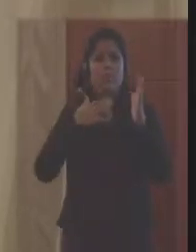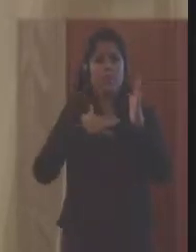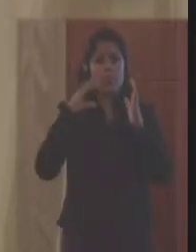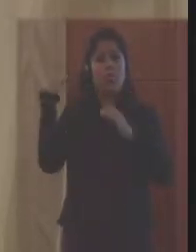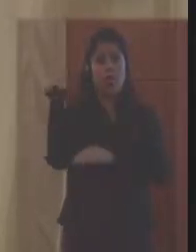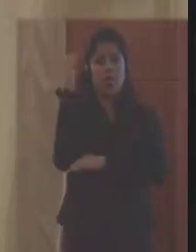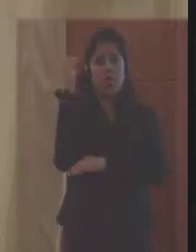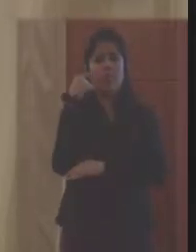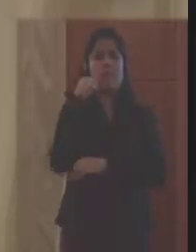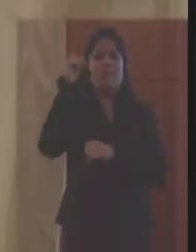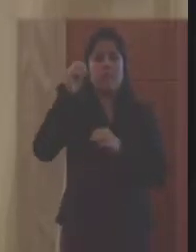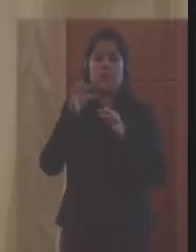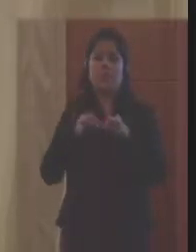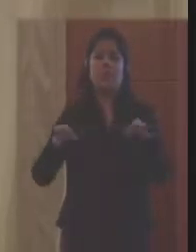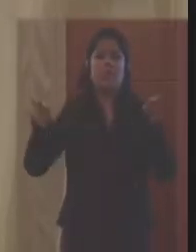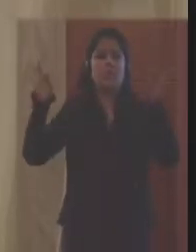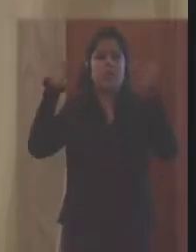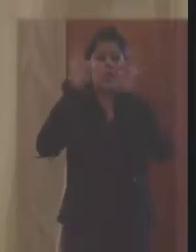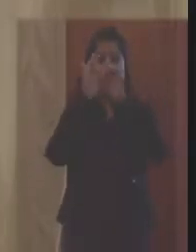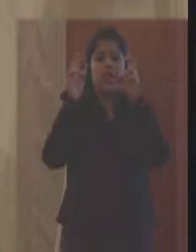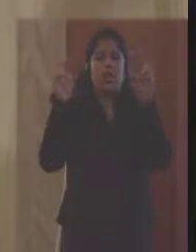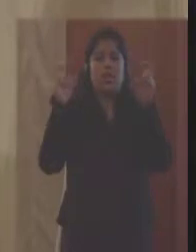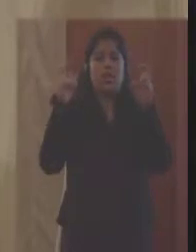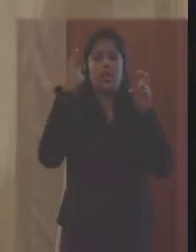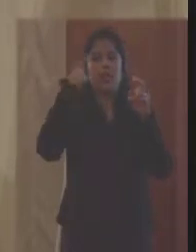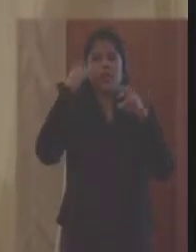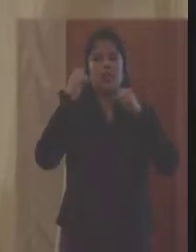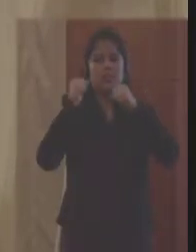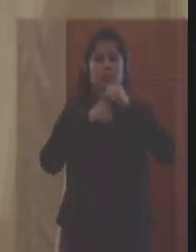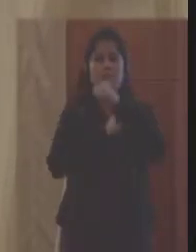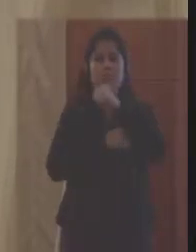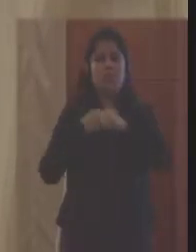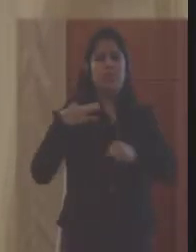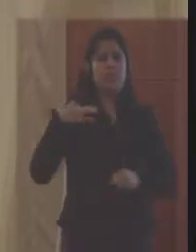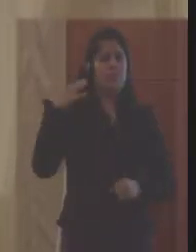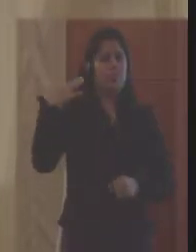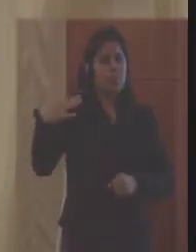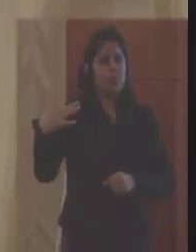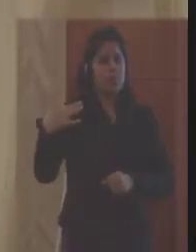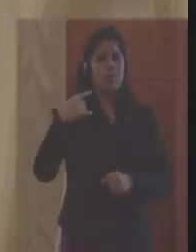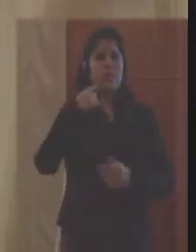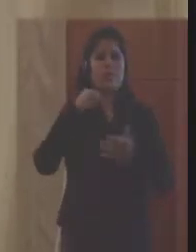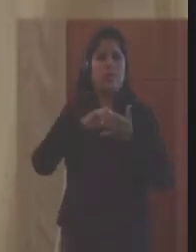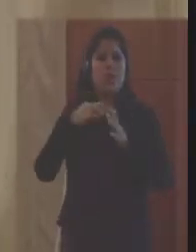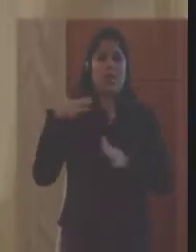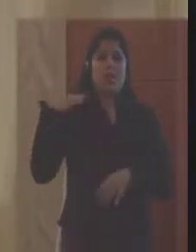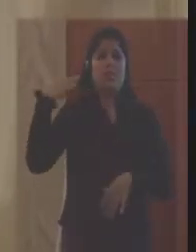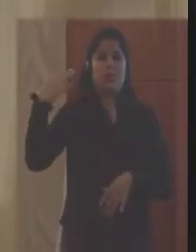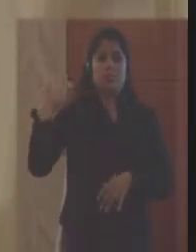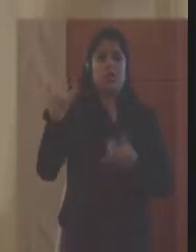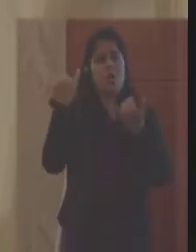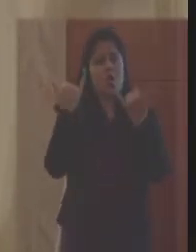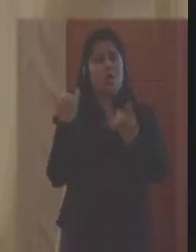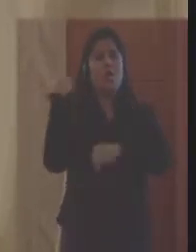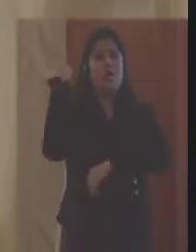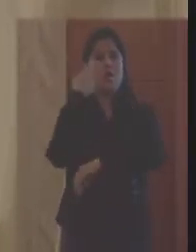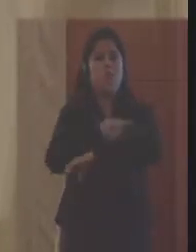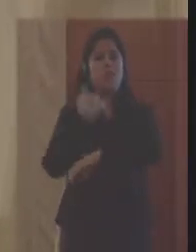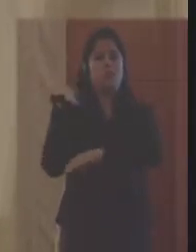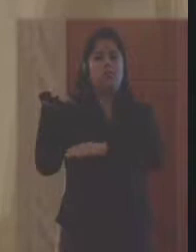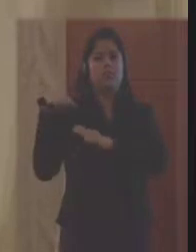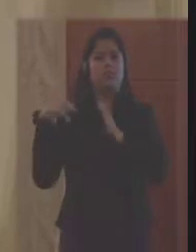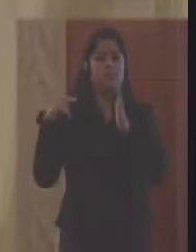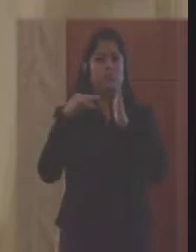Colombia, algo importante es el tema del soporte del voluntariado. Y el voluntariado hoy día tiene una norma, una